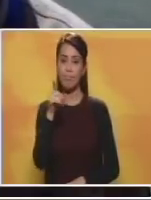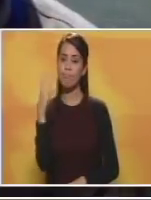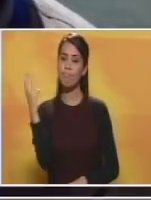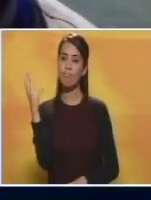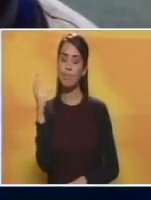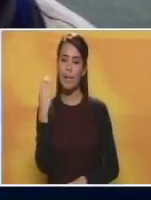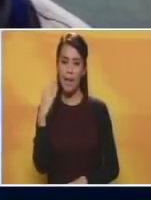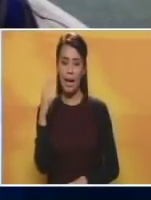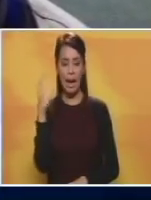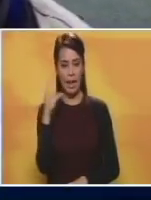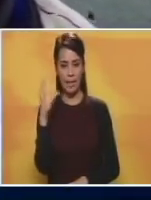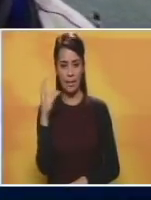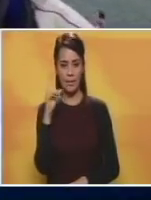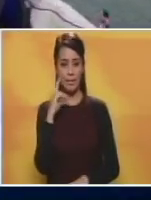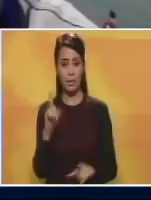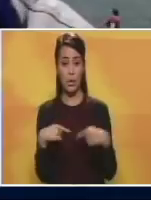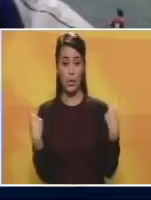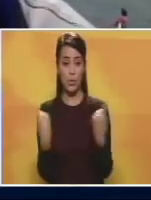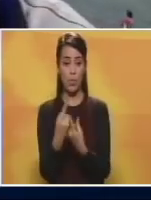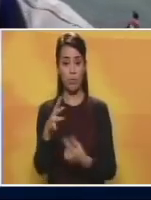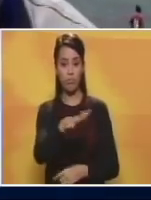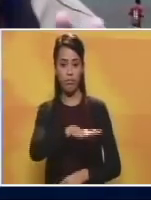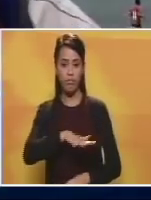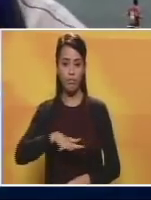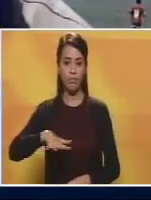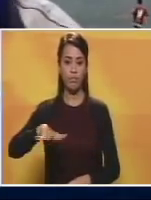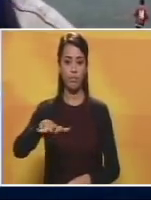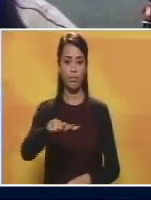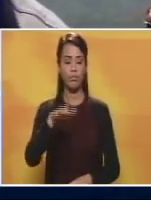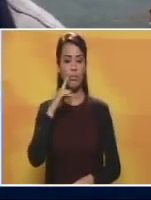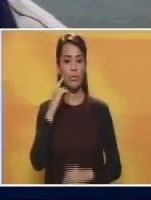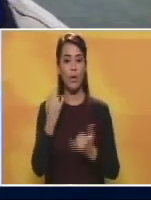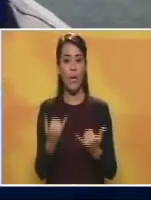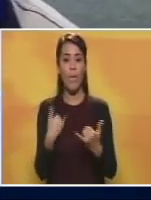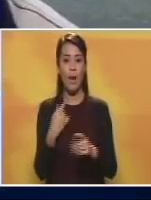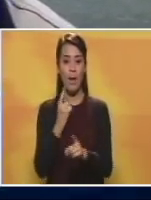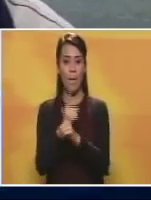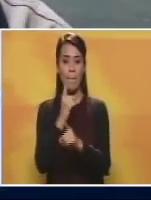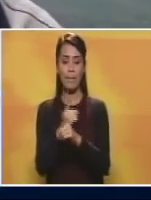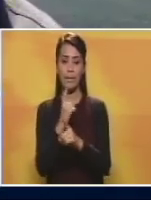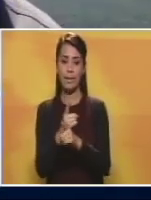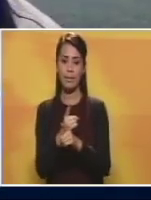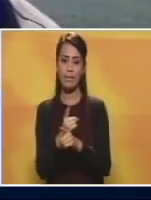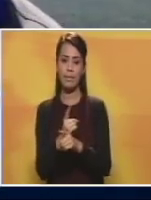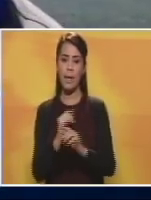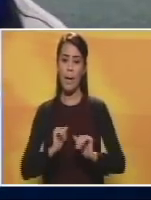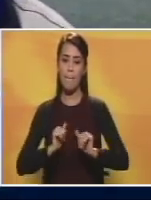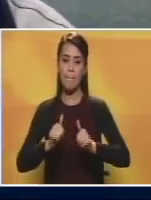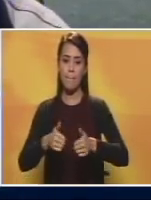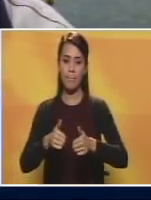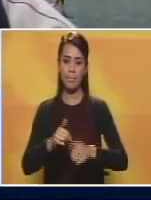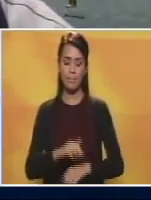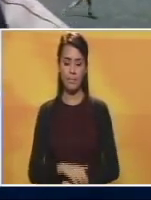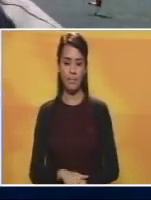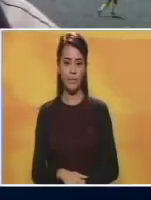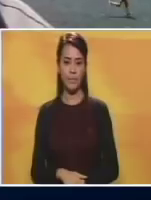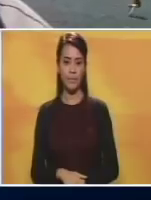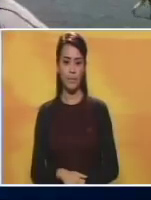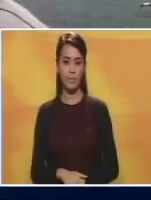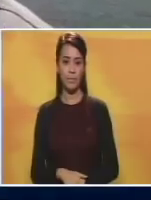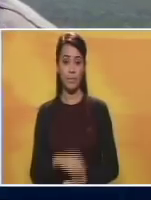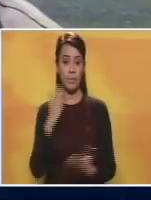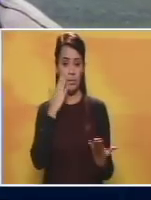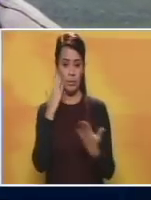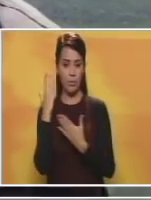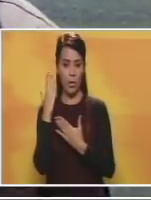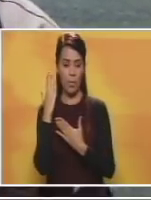Caracas, amigos, estamos del Estadio Moderno de Barranquilla. Acá ya se están disputando los Juegos Centroamericanos del Caribe. Comenzó la justa y en el fondo vemos